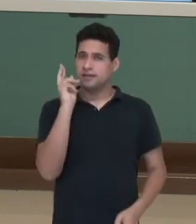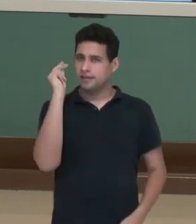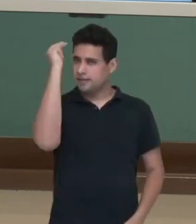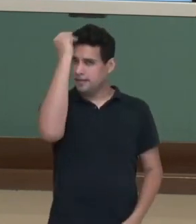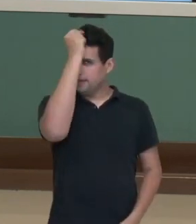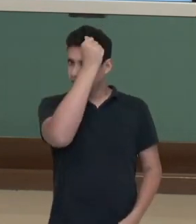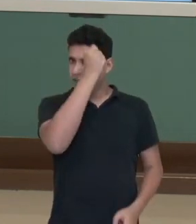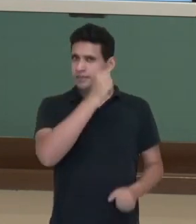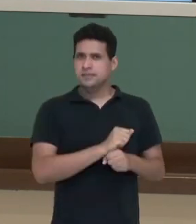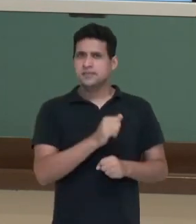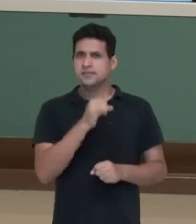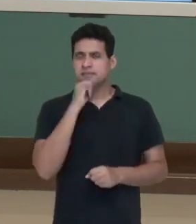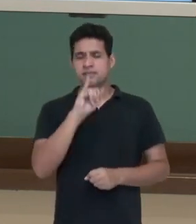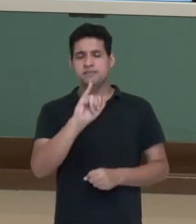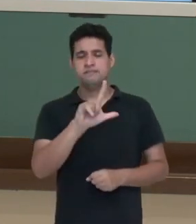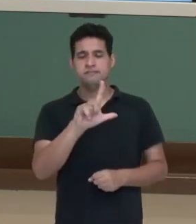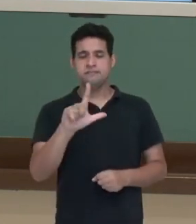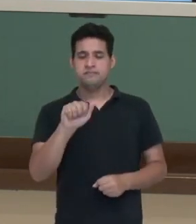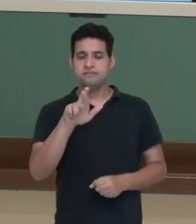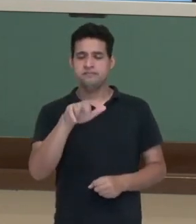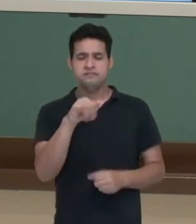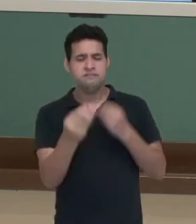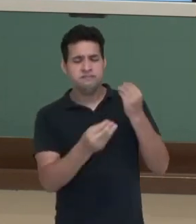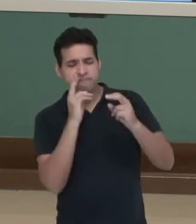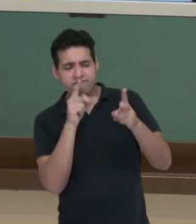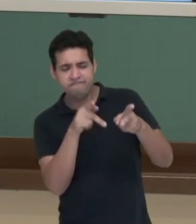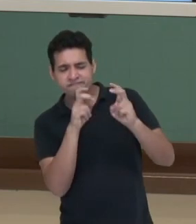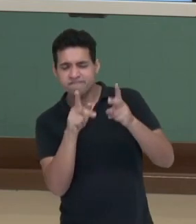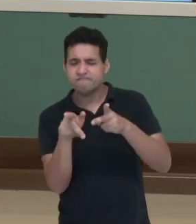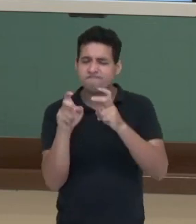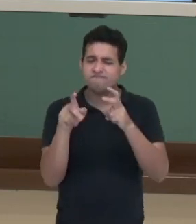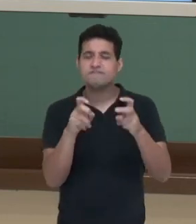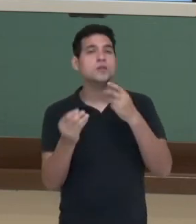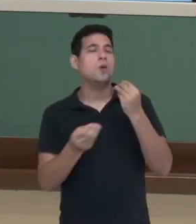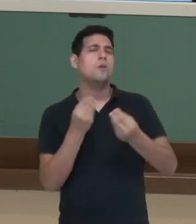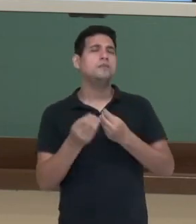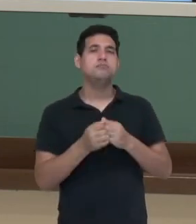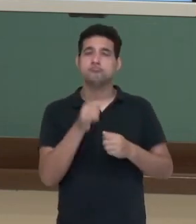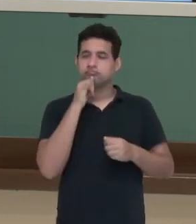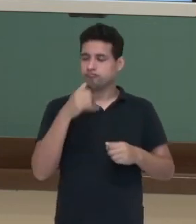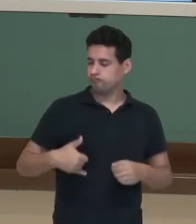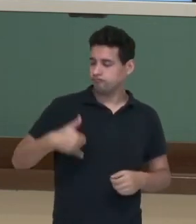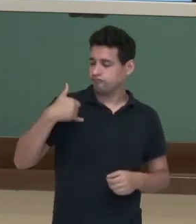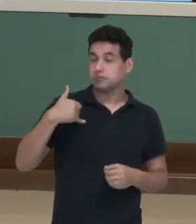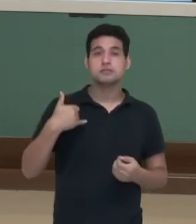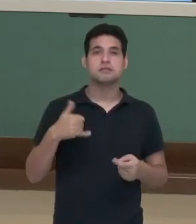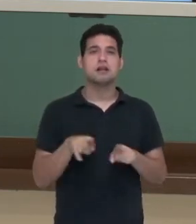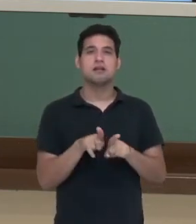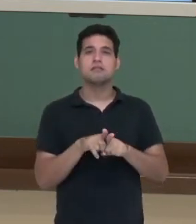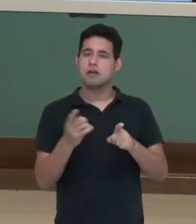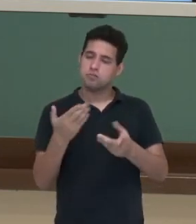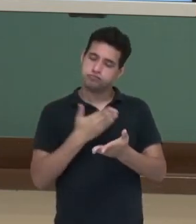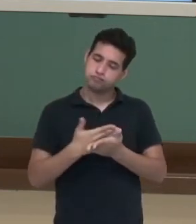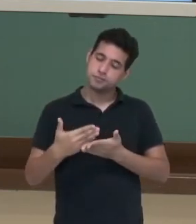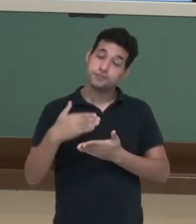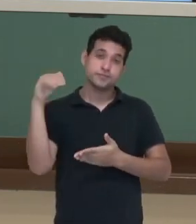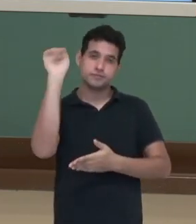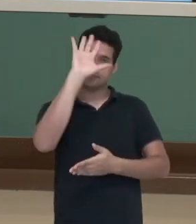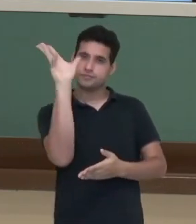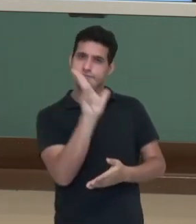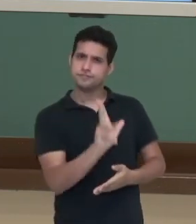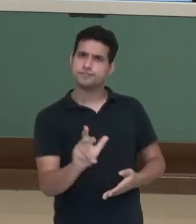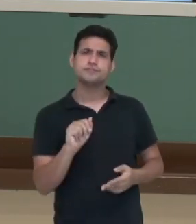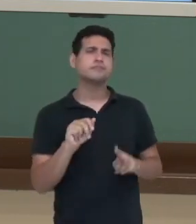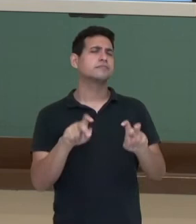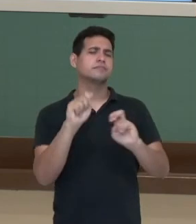de Ilhari? Como que vocês notam isso, o orgulho pela raiz africana,